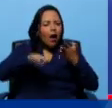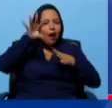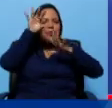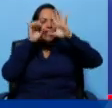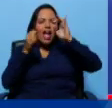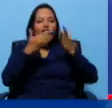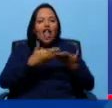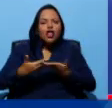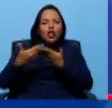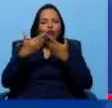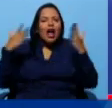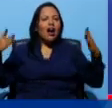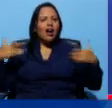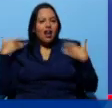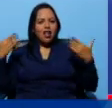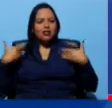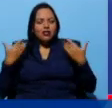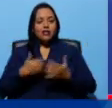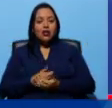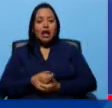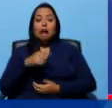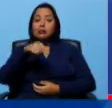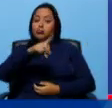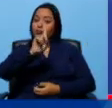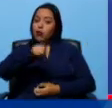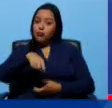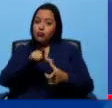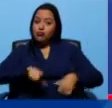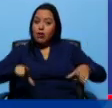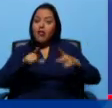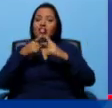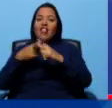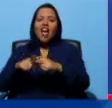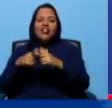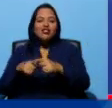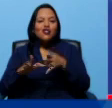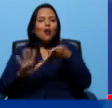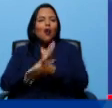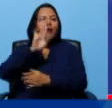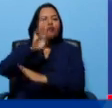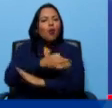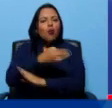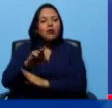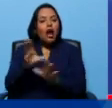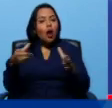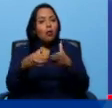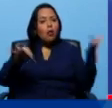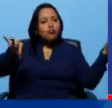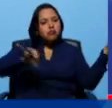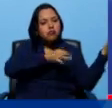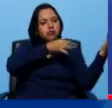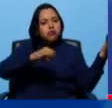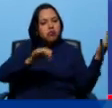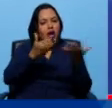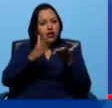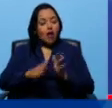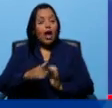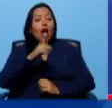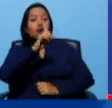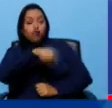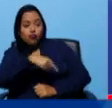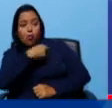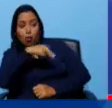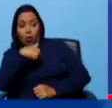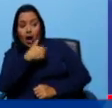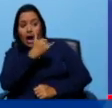para la alegría. Esto sirve aquí también para talleres musicales, orquestas, estudiantes. De hecho, la tenemos en el